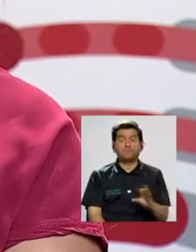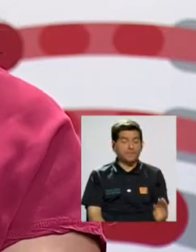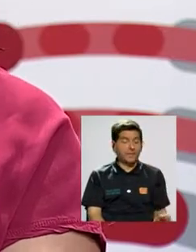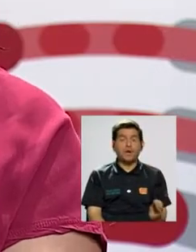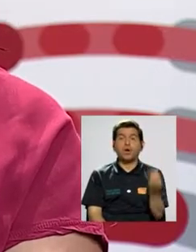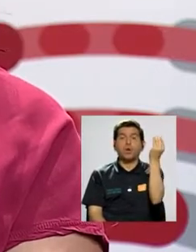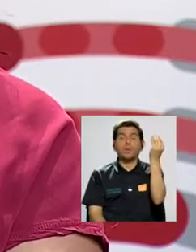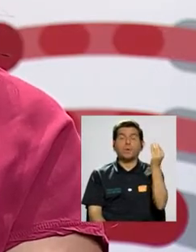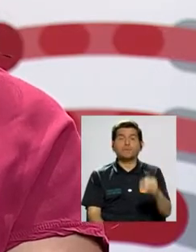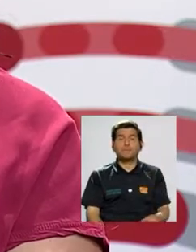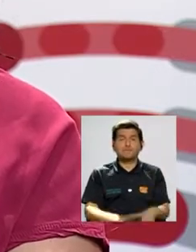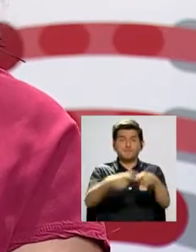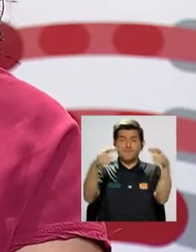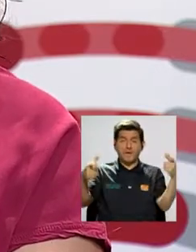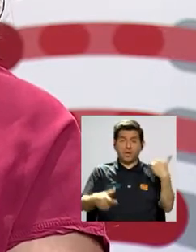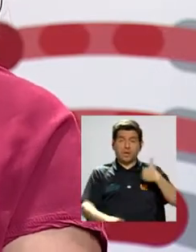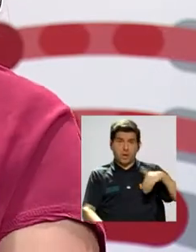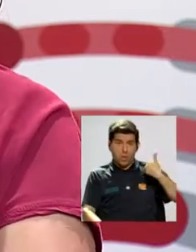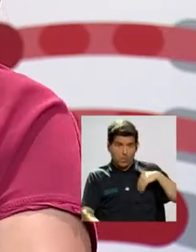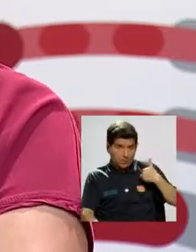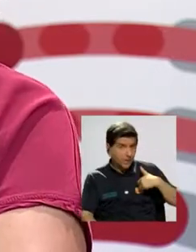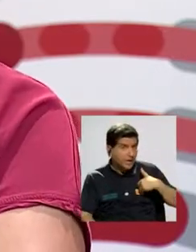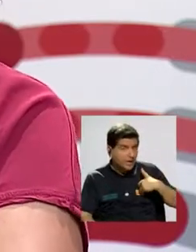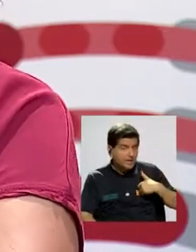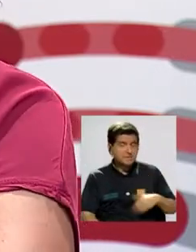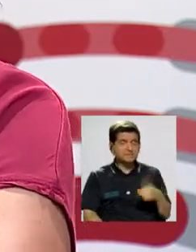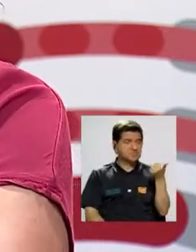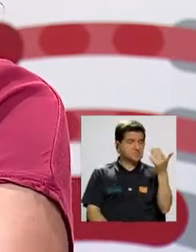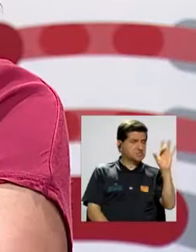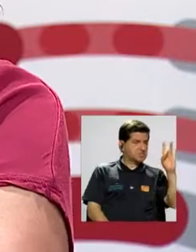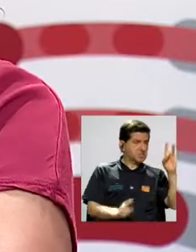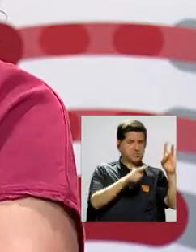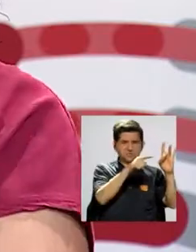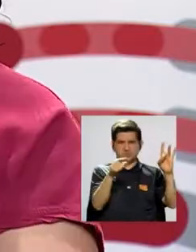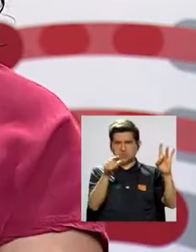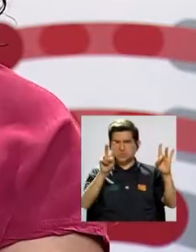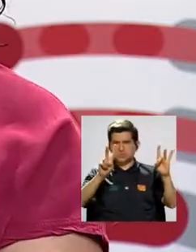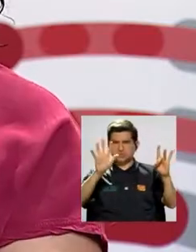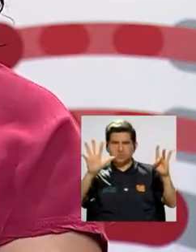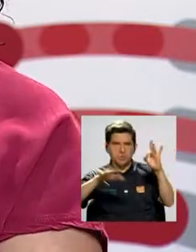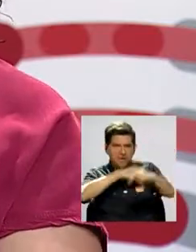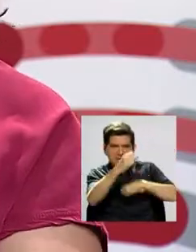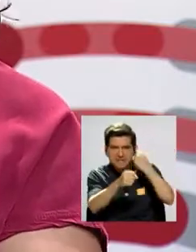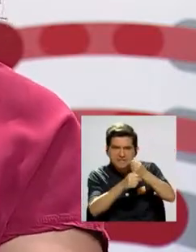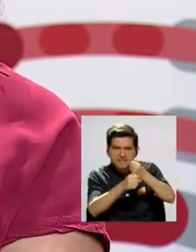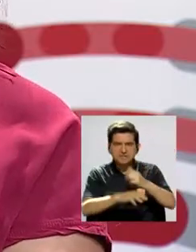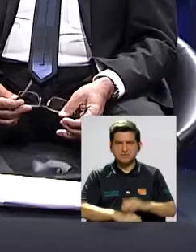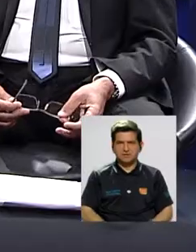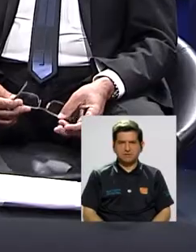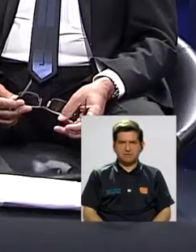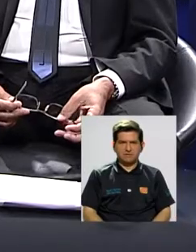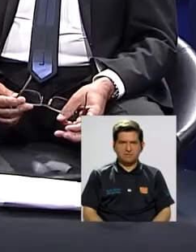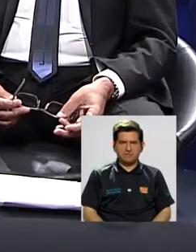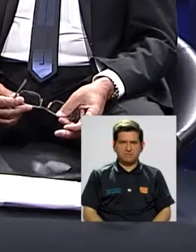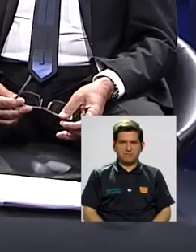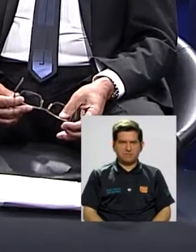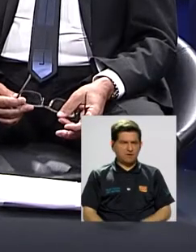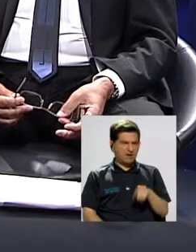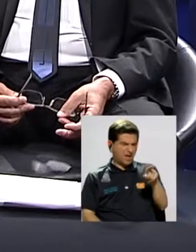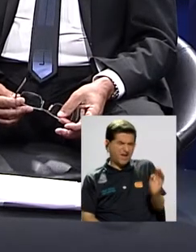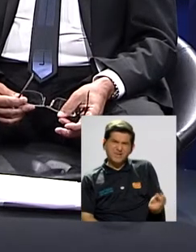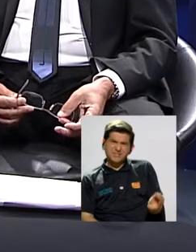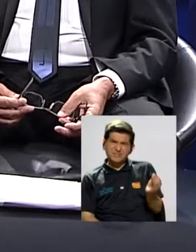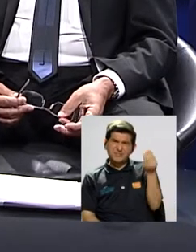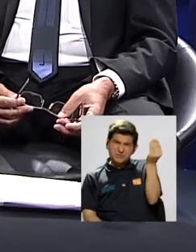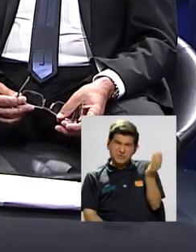jóvenes y mayoritariamente hombres, son jóvenes entre 18 y 25 años. Uh-huh. ¿Qué mueve a estos